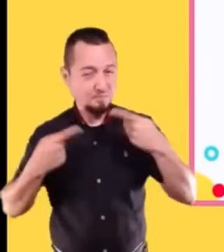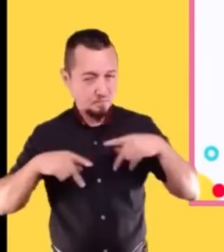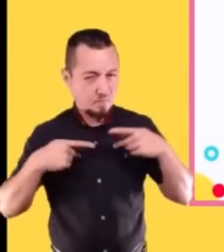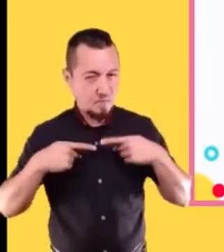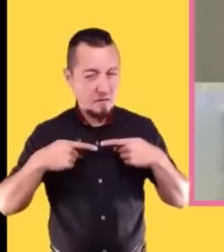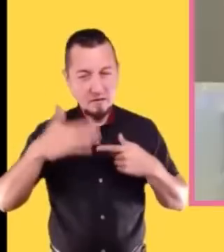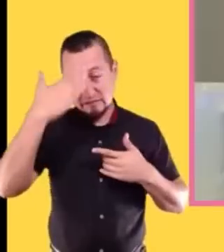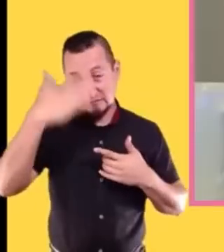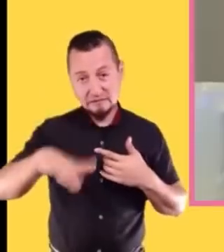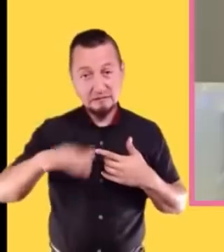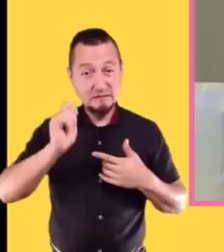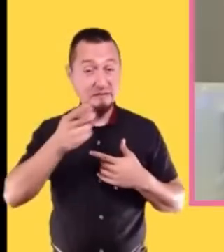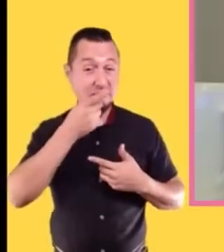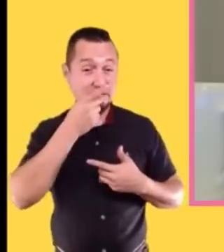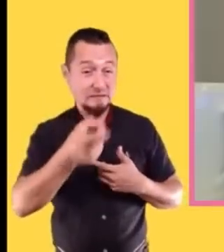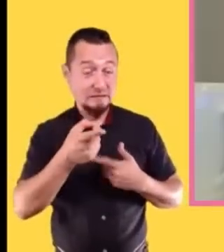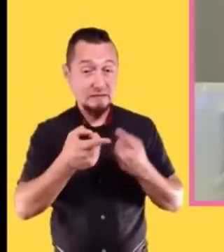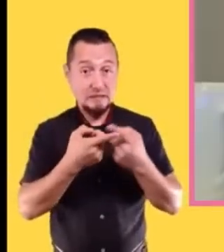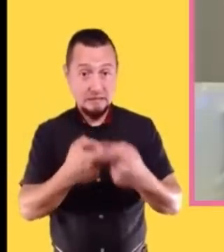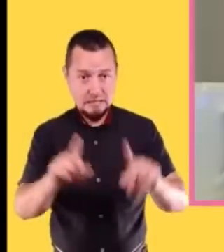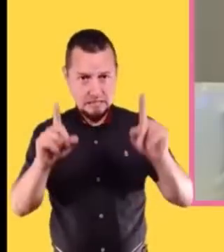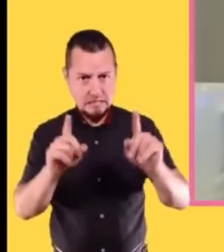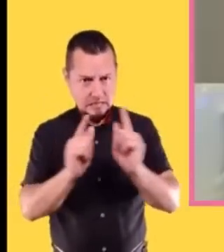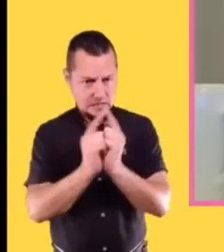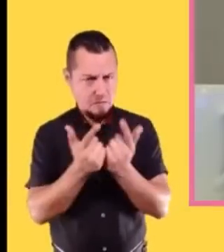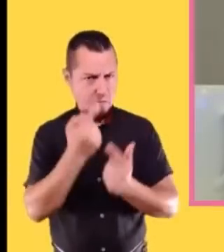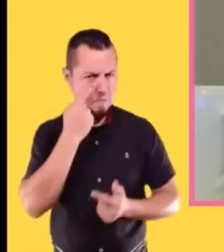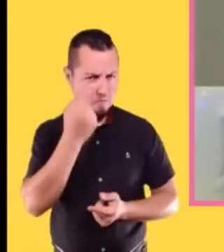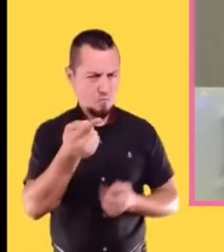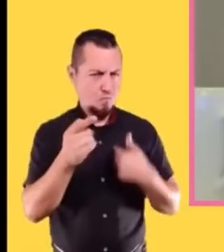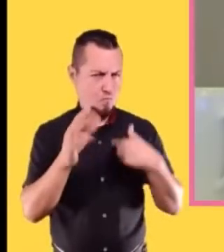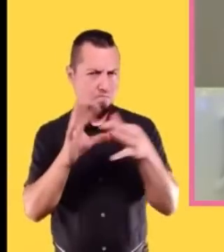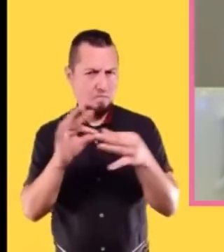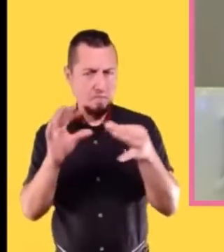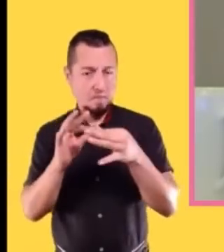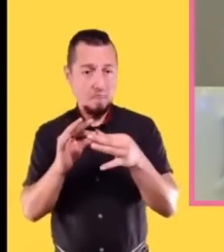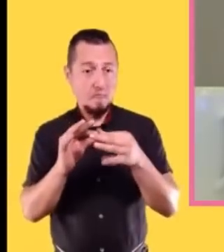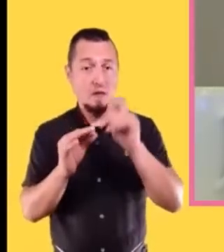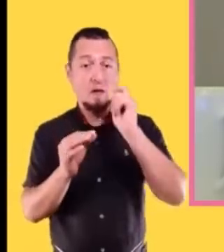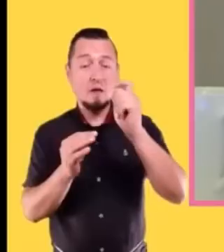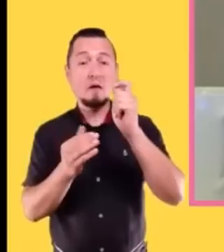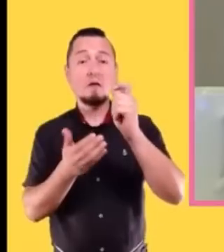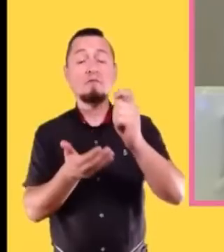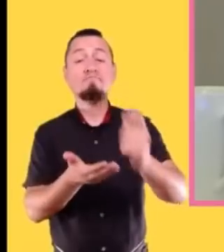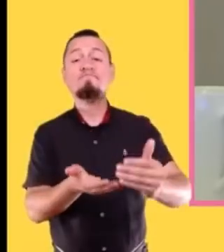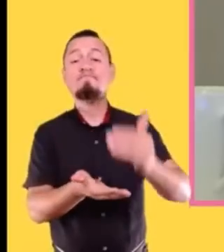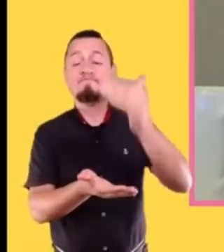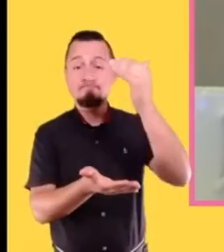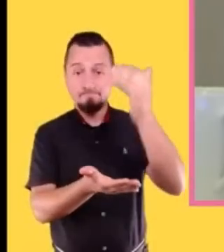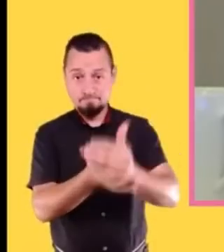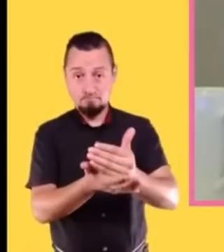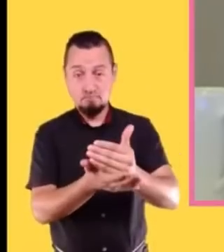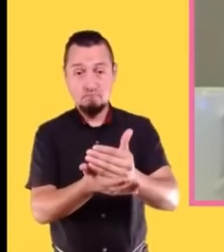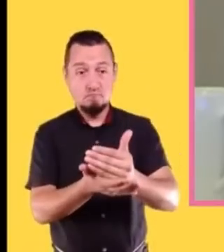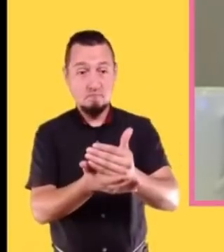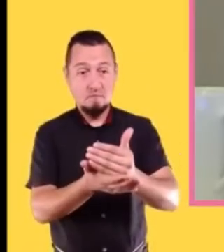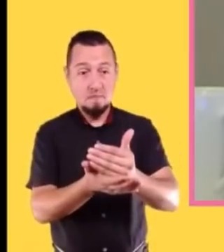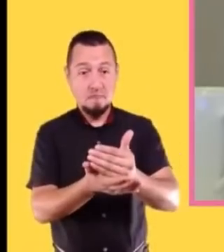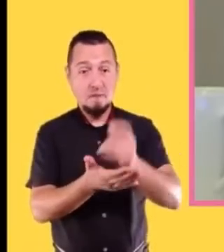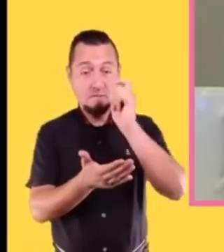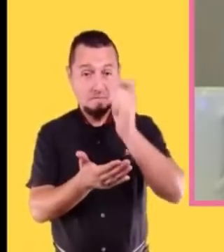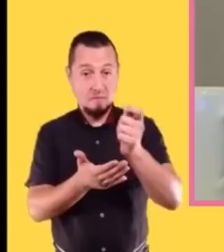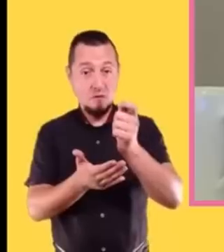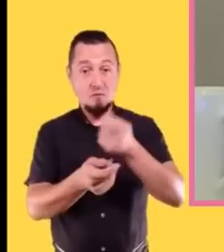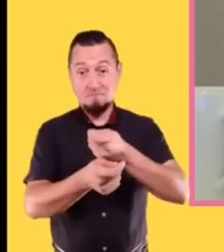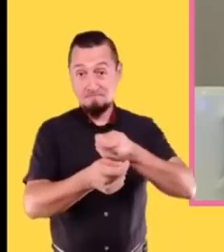algo distinto a lo que en realidad es. La suspensión otorgada que impide distribuir los libros de